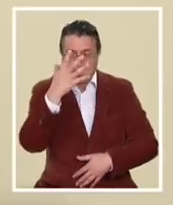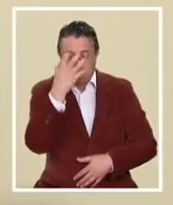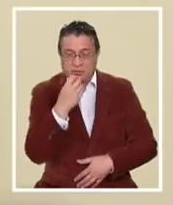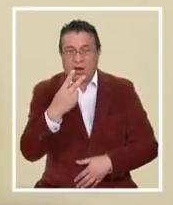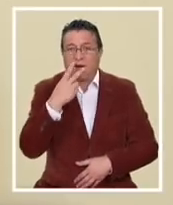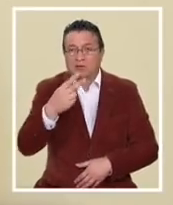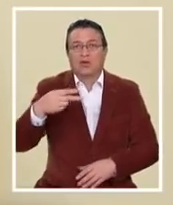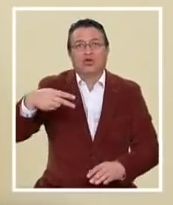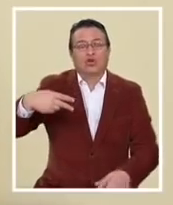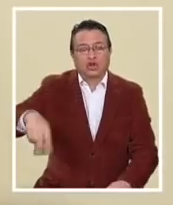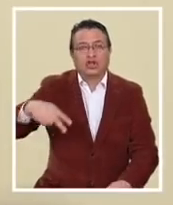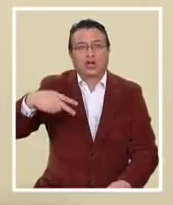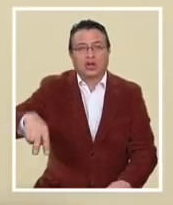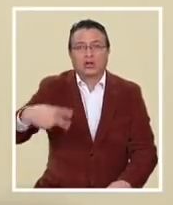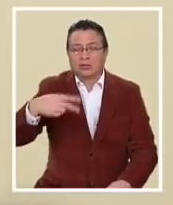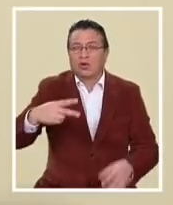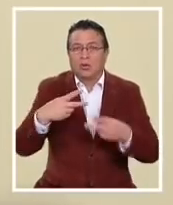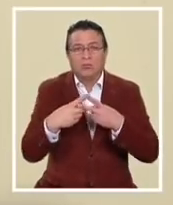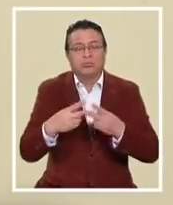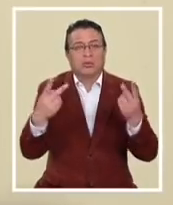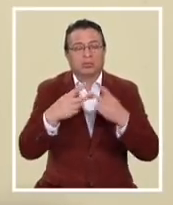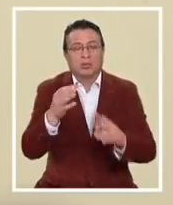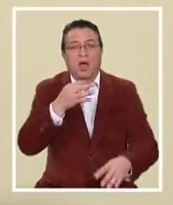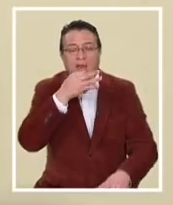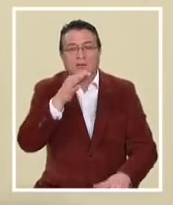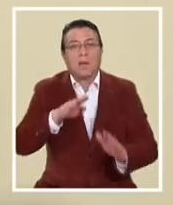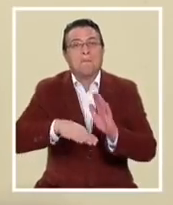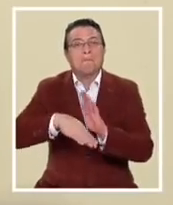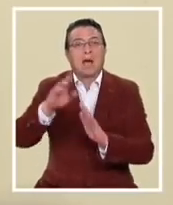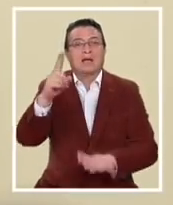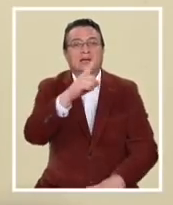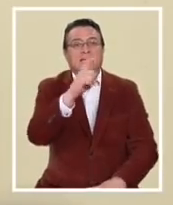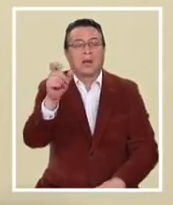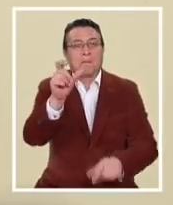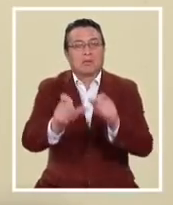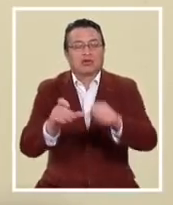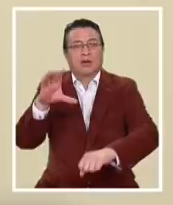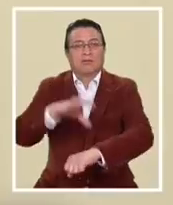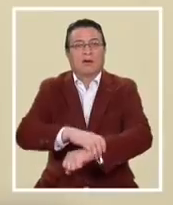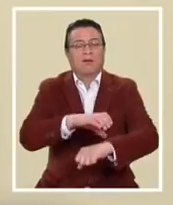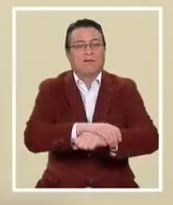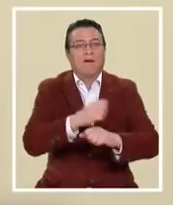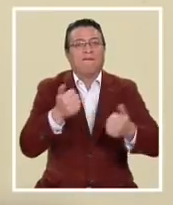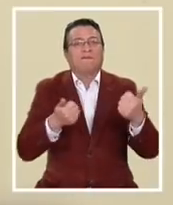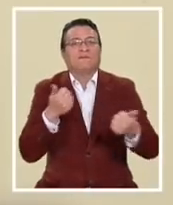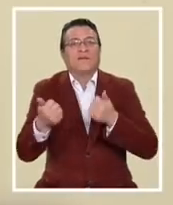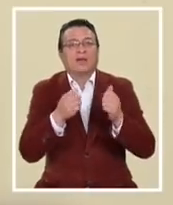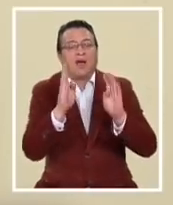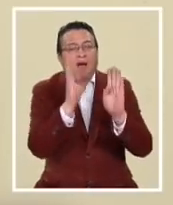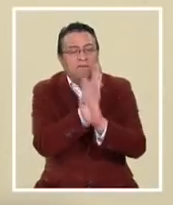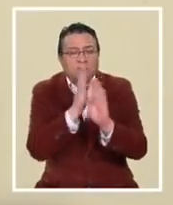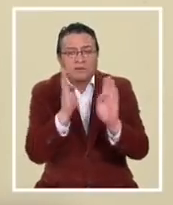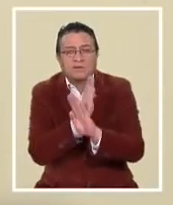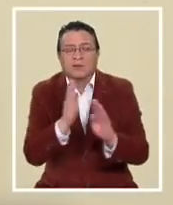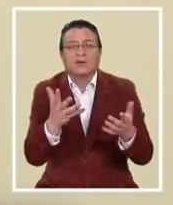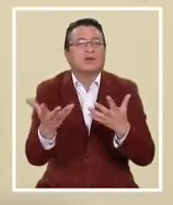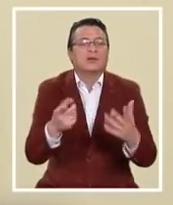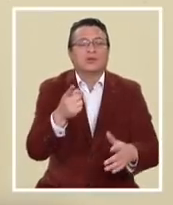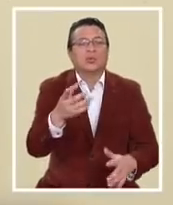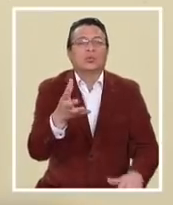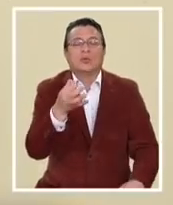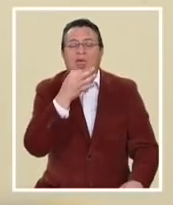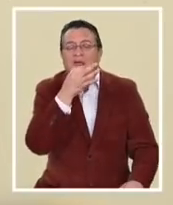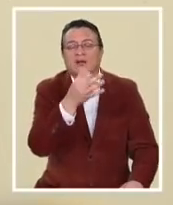escuchar las noticias como las que he escuchado hoy día, en que más de 100 personas detenidas en fiestas clandestinas. Entonces parece que estamos viviendo en...